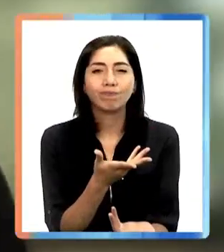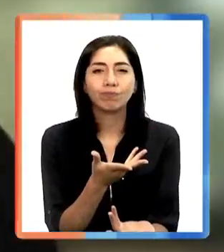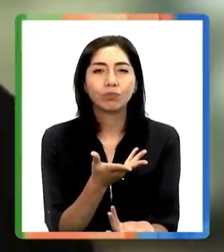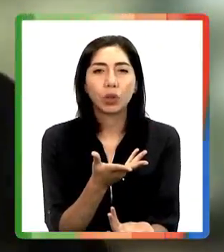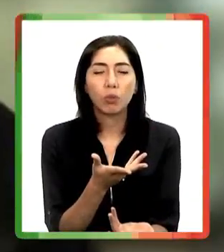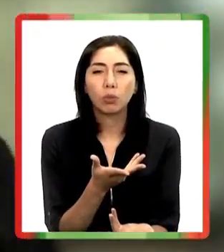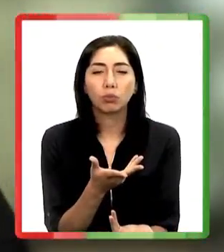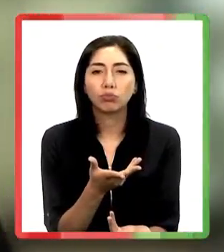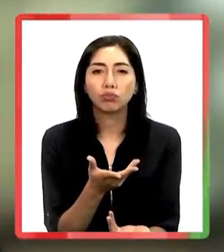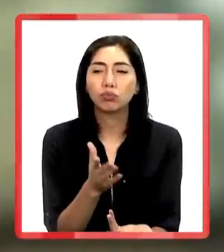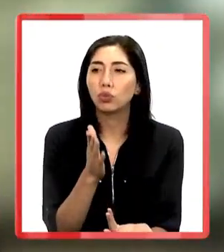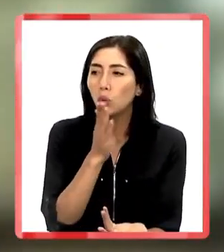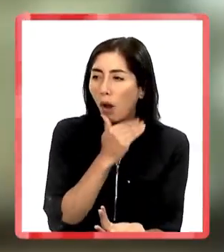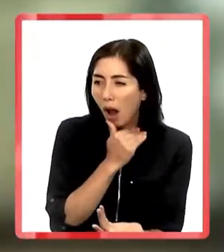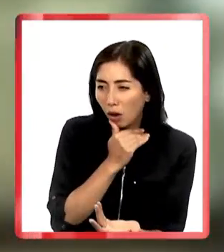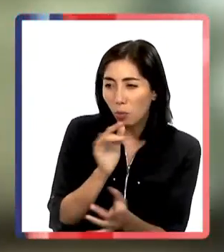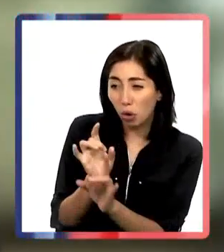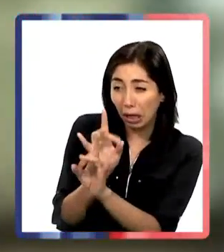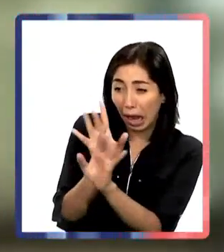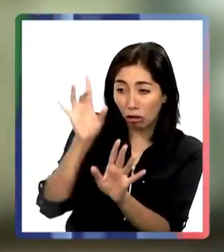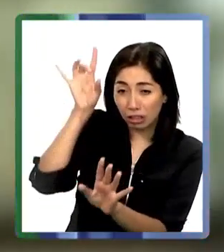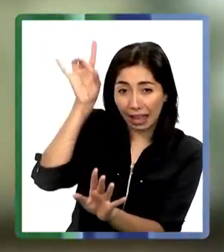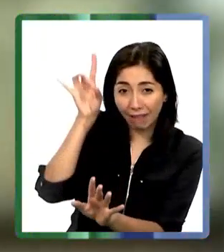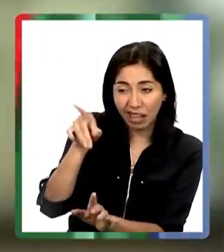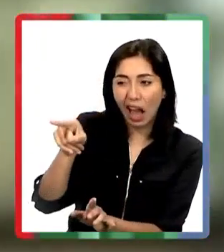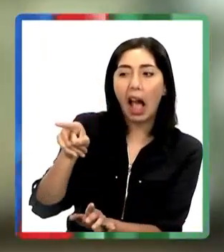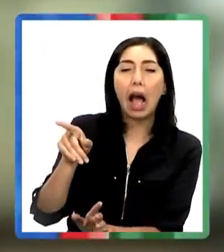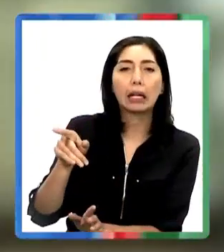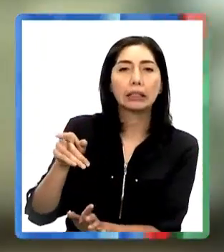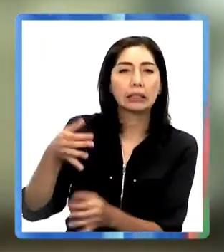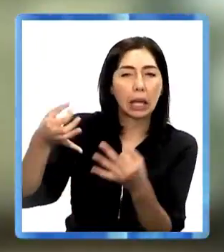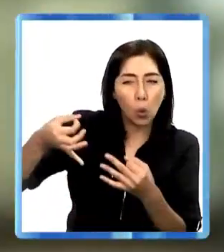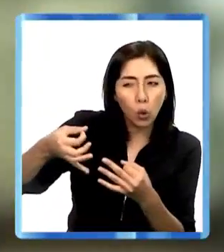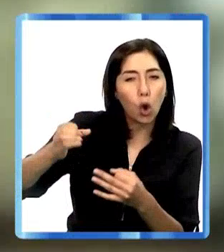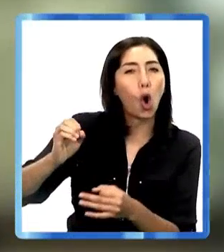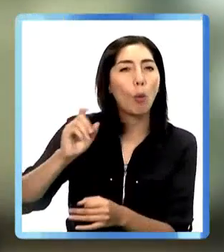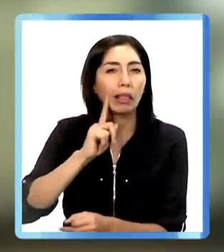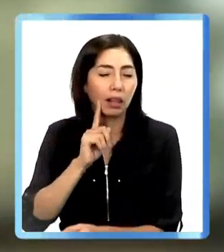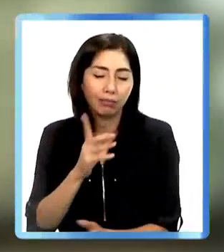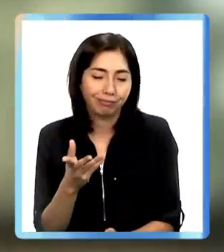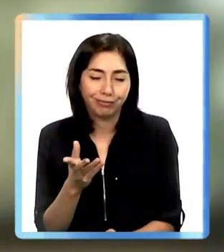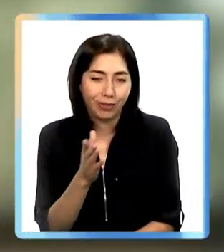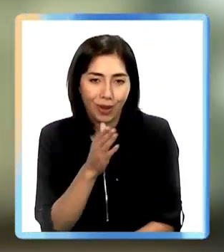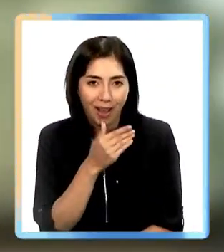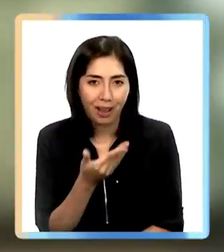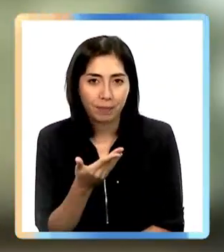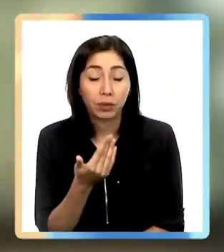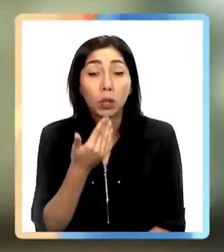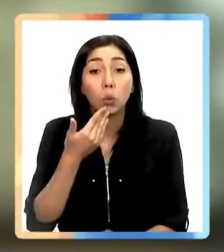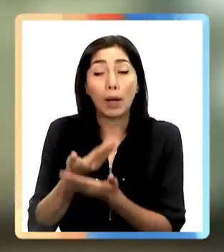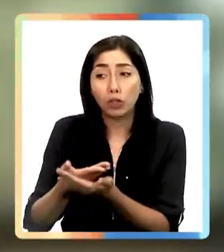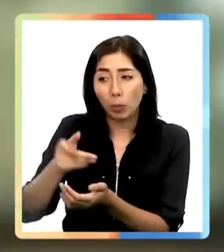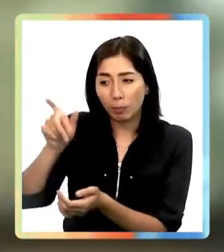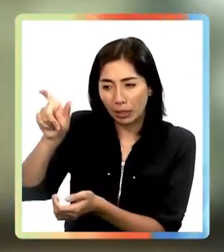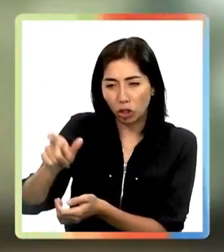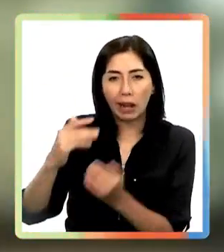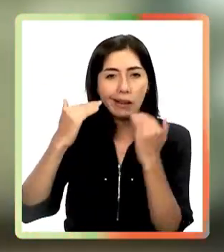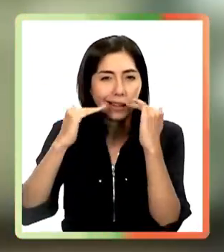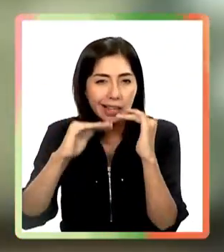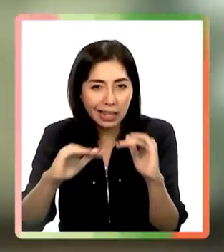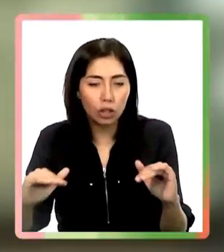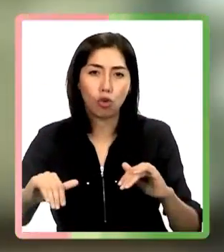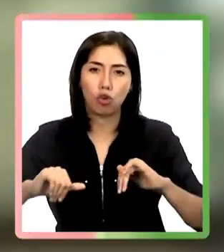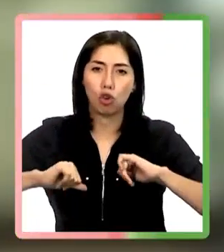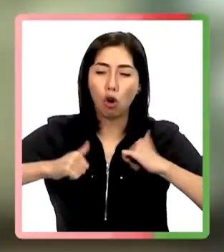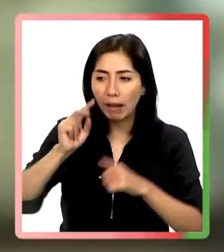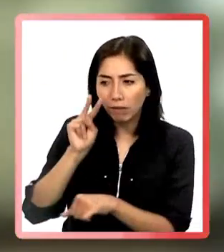una norma que nos indique o una señal clara que nos indique que esto es seguro o no es seguro. Si vemos cambios